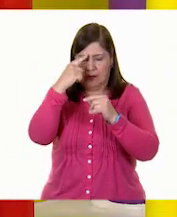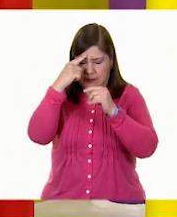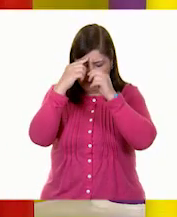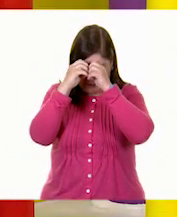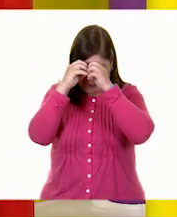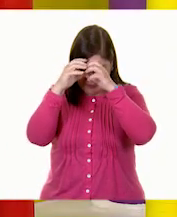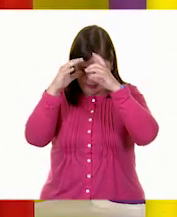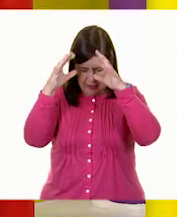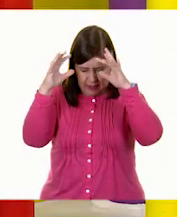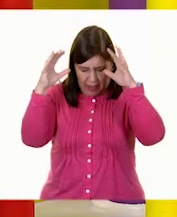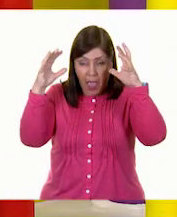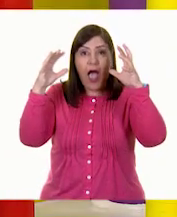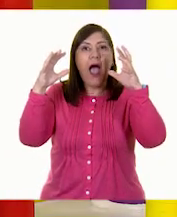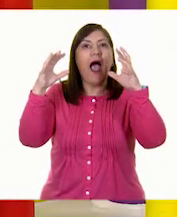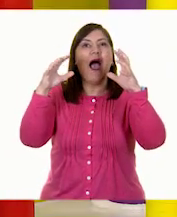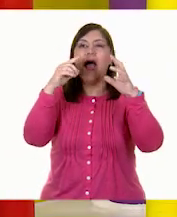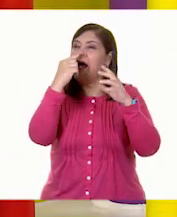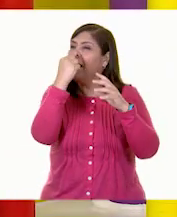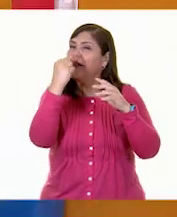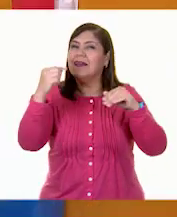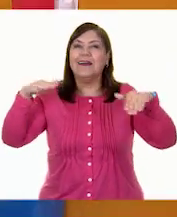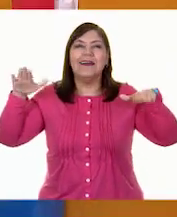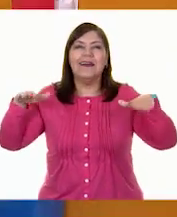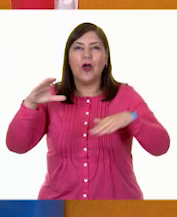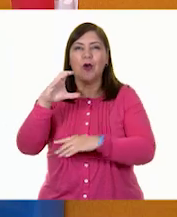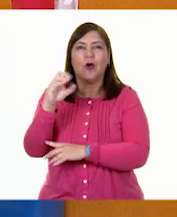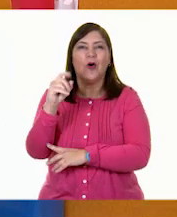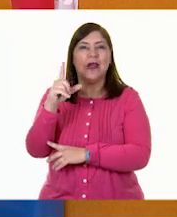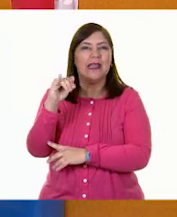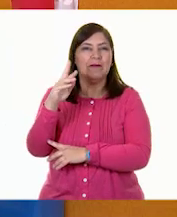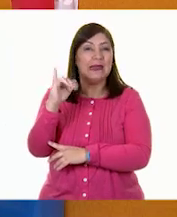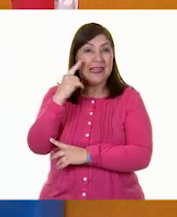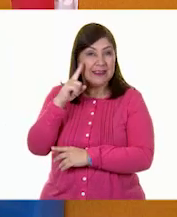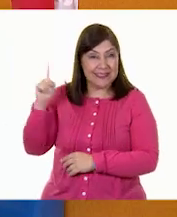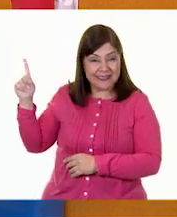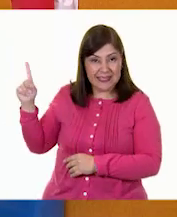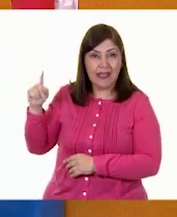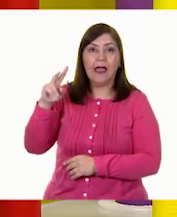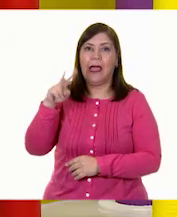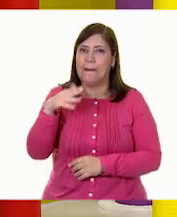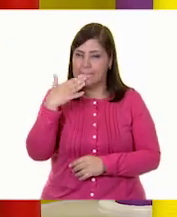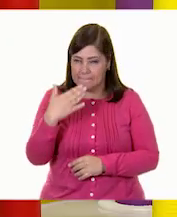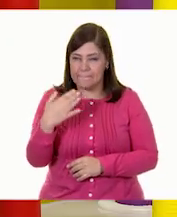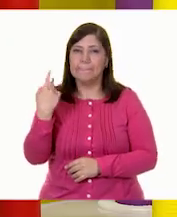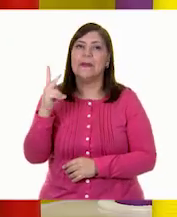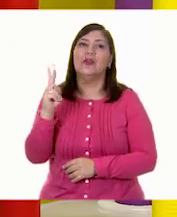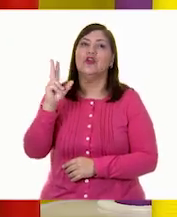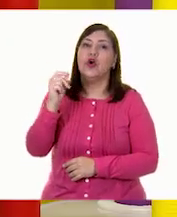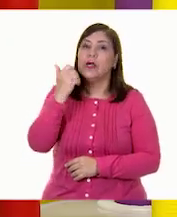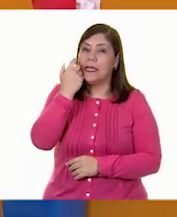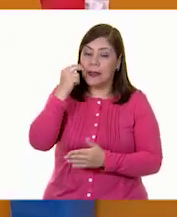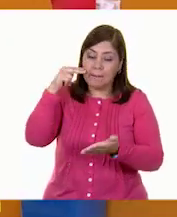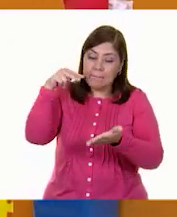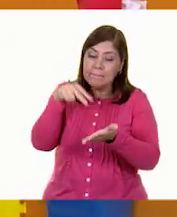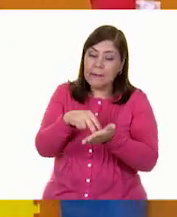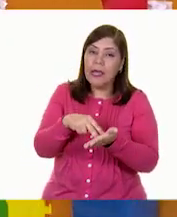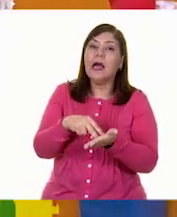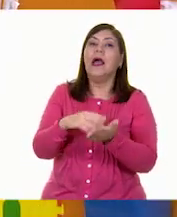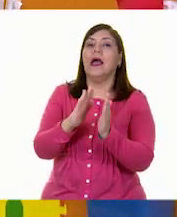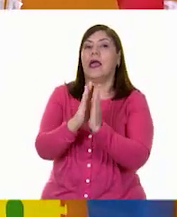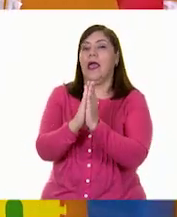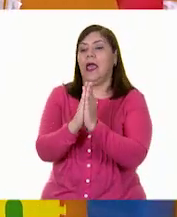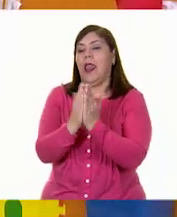un colibrí, maestra. ¡Sí! ¡Ay, qué bonito! ¡Muy bien! Lo que no quería que vieras es que en tu libro de texto venía